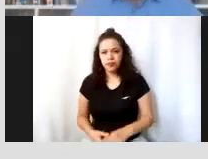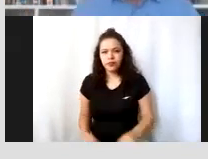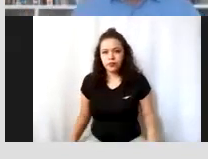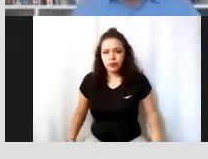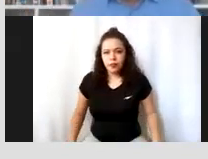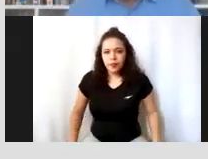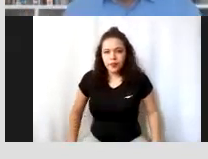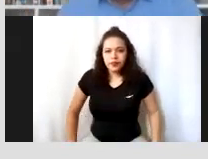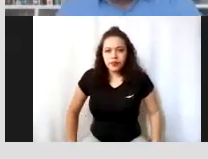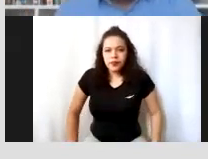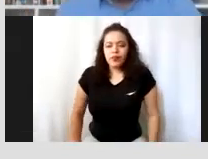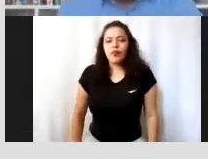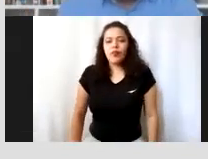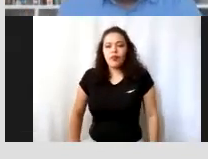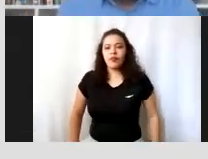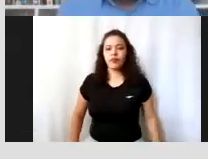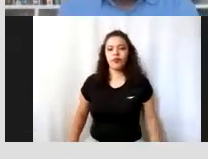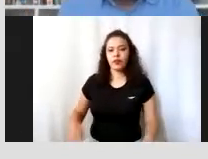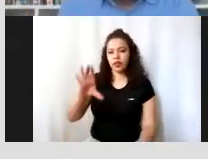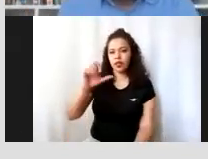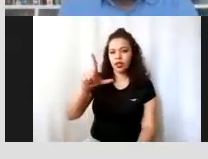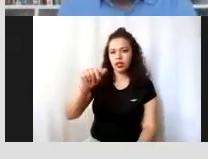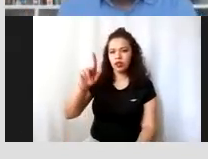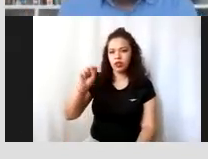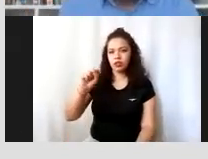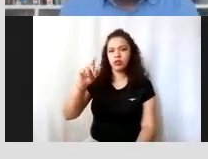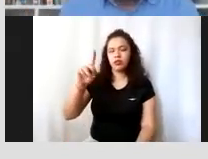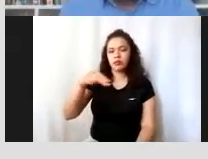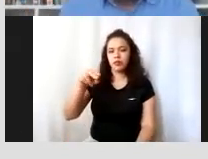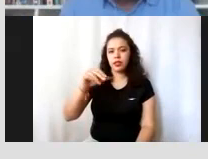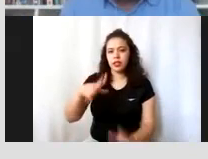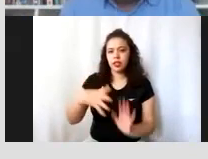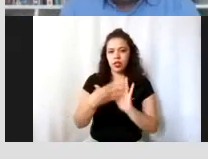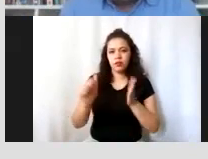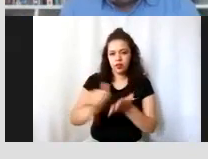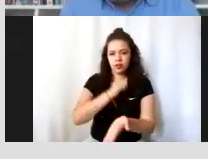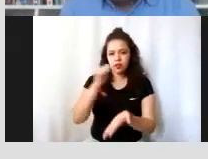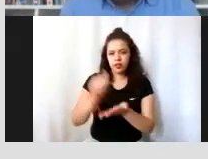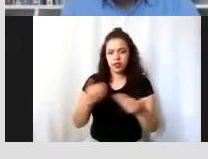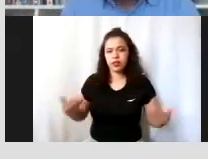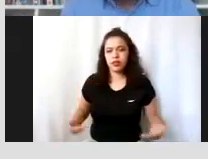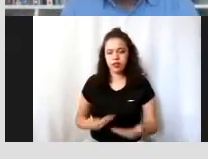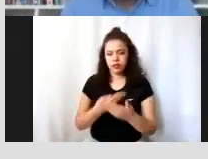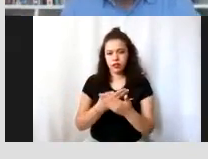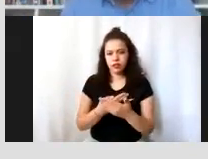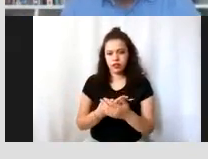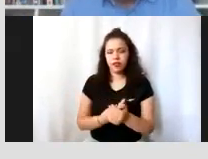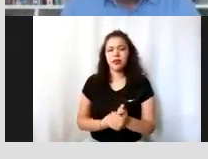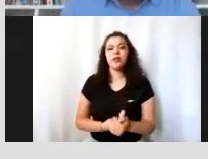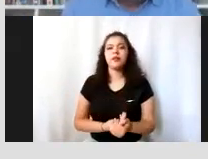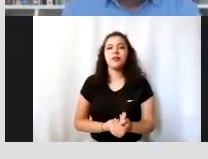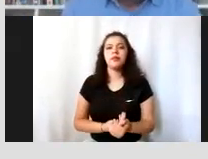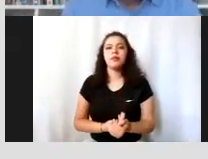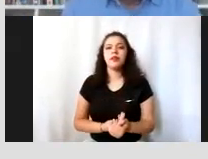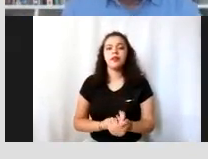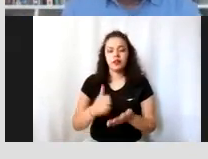Ruiz. Carlos Peña dice, copia de acta de nacimiento. En el acta de nacimiento viene